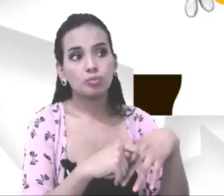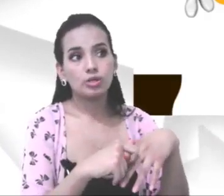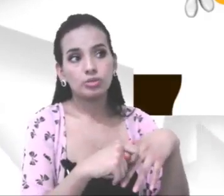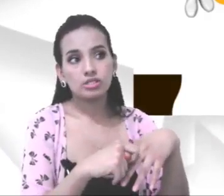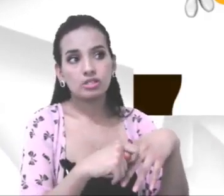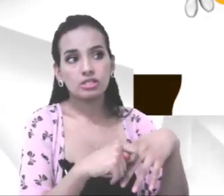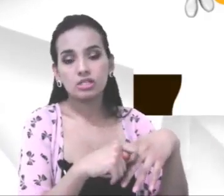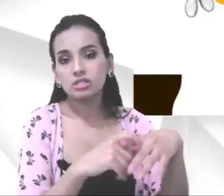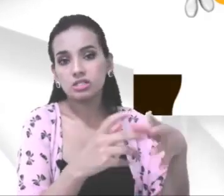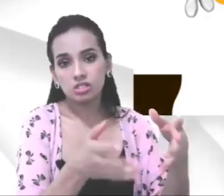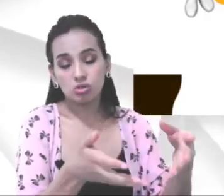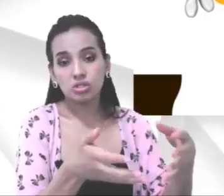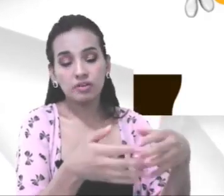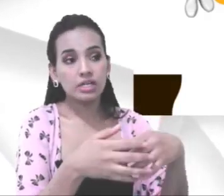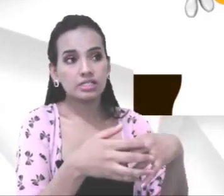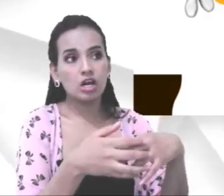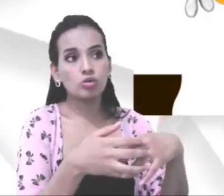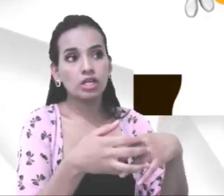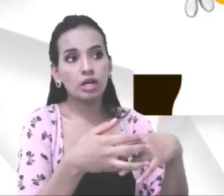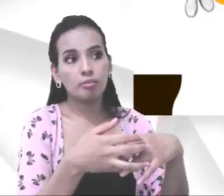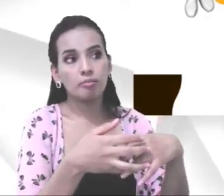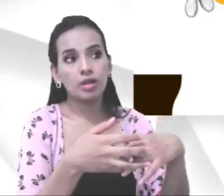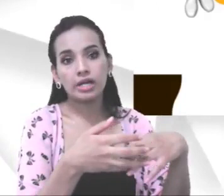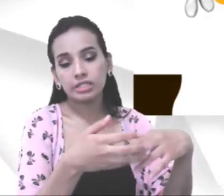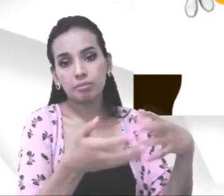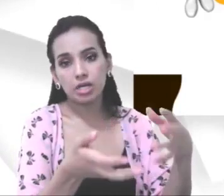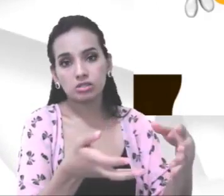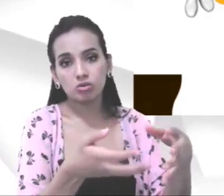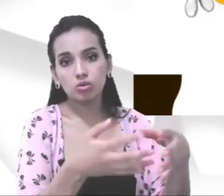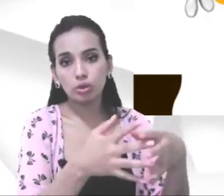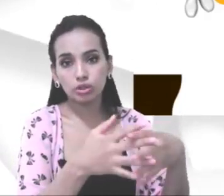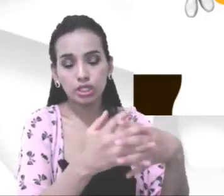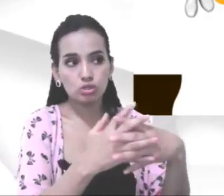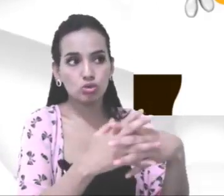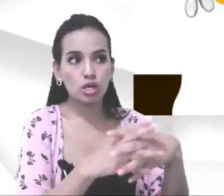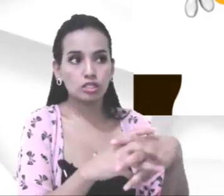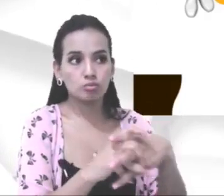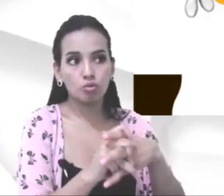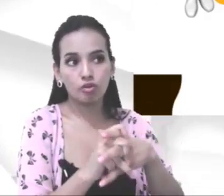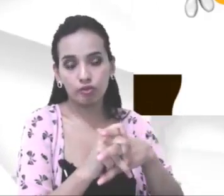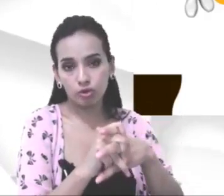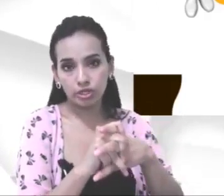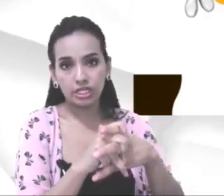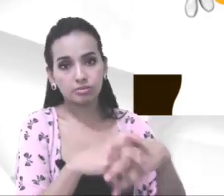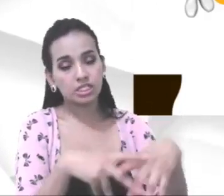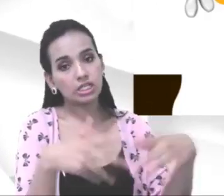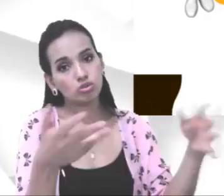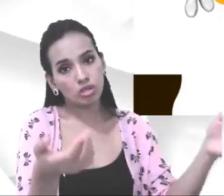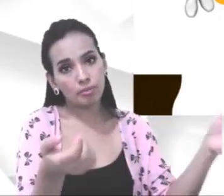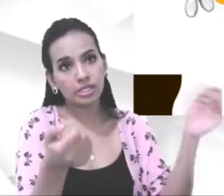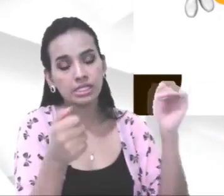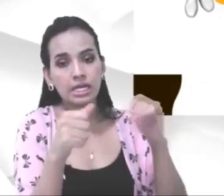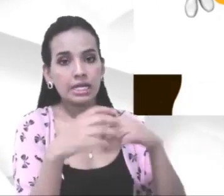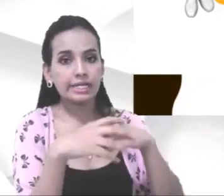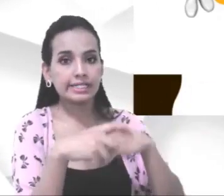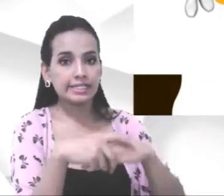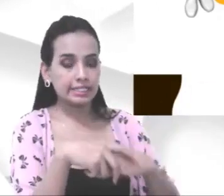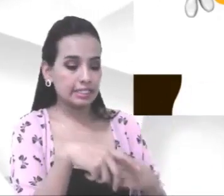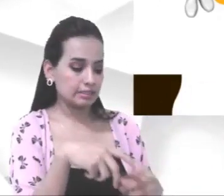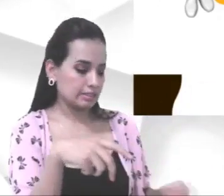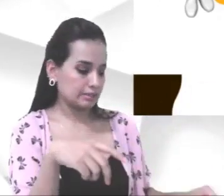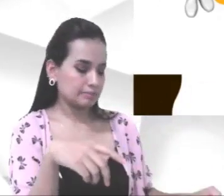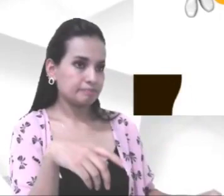adaptaciones pueden presentarse en distintos niveles aunque las las que más son conocidas son las morfológicas verdad y zonas más